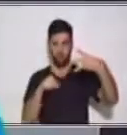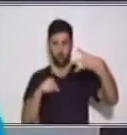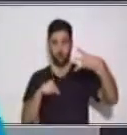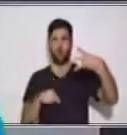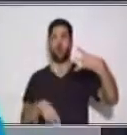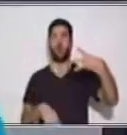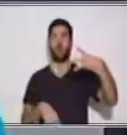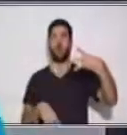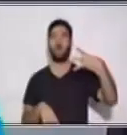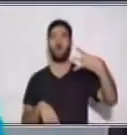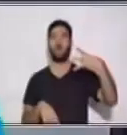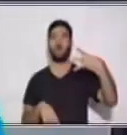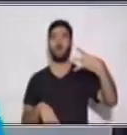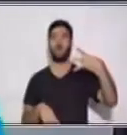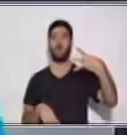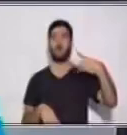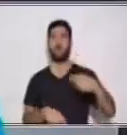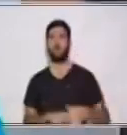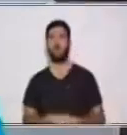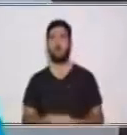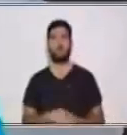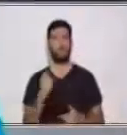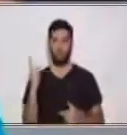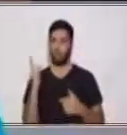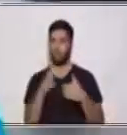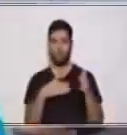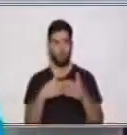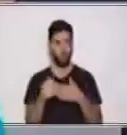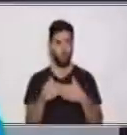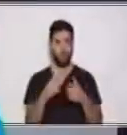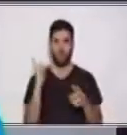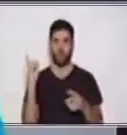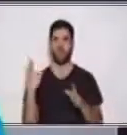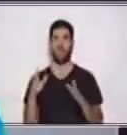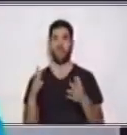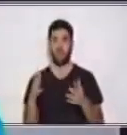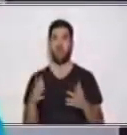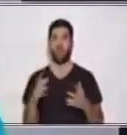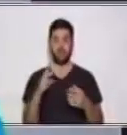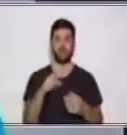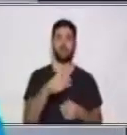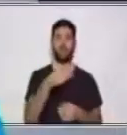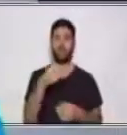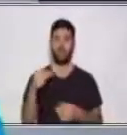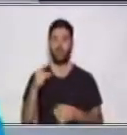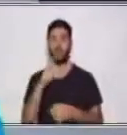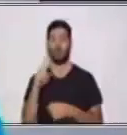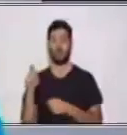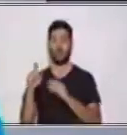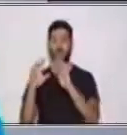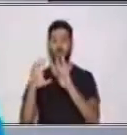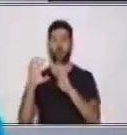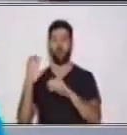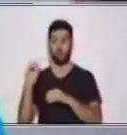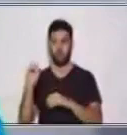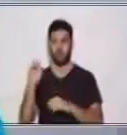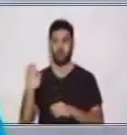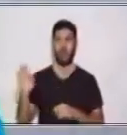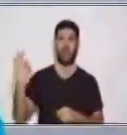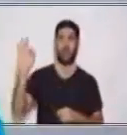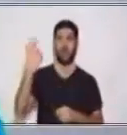los ángulos en un triángulo, cualquiera que éste sea, es igual a 180